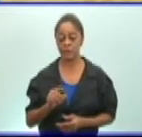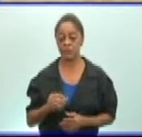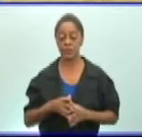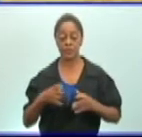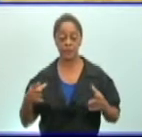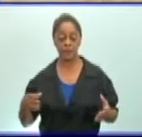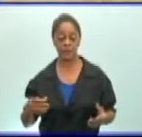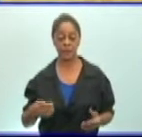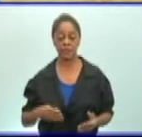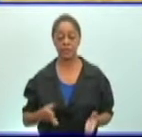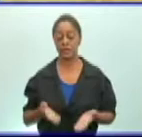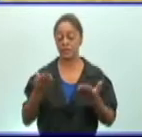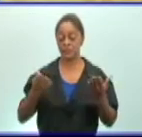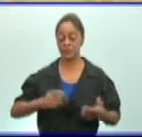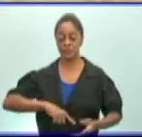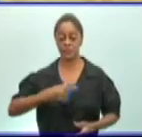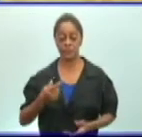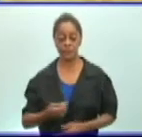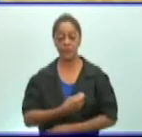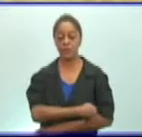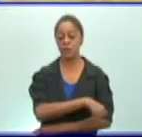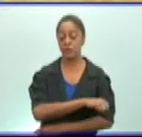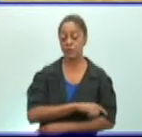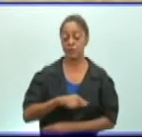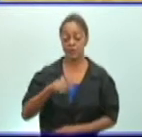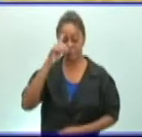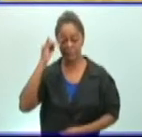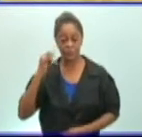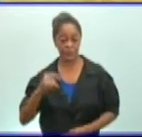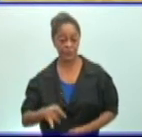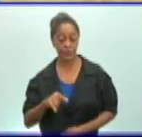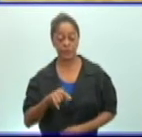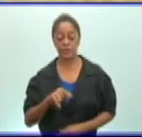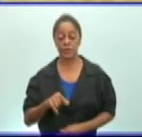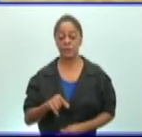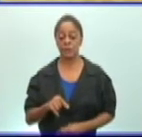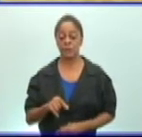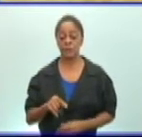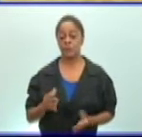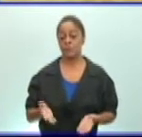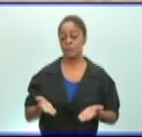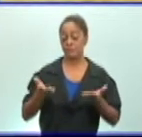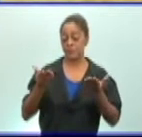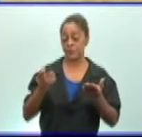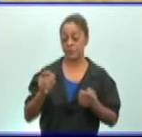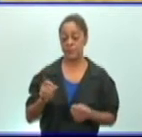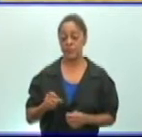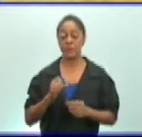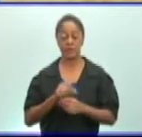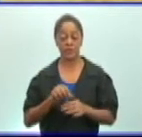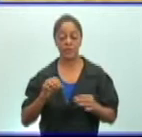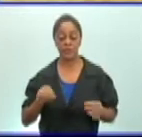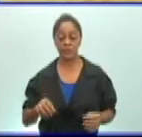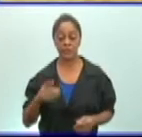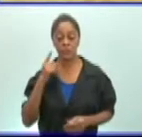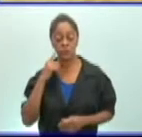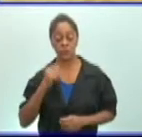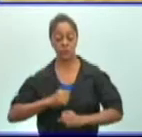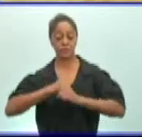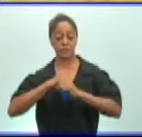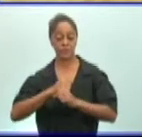desarrollo cultural que tenían los pueblos cretomicénicos, pero sí van a tener una superioridad en el orden del hierro. Además conocen el